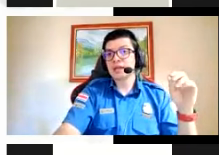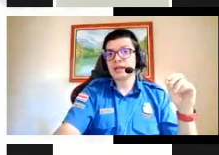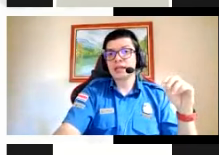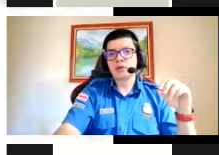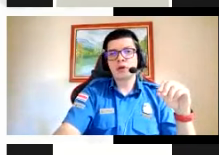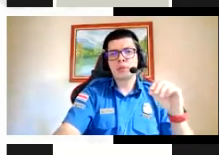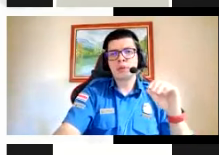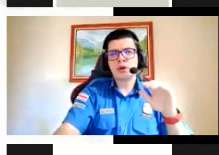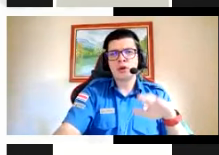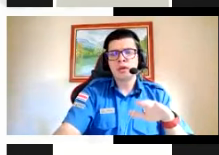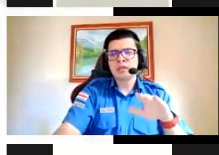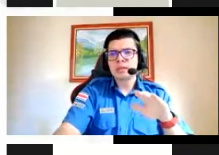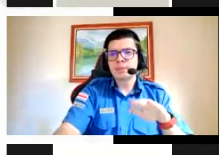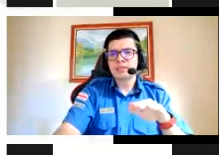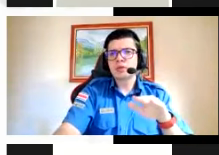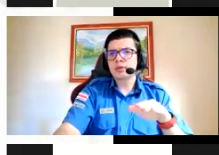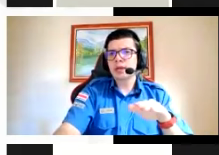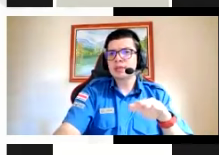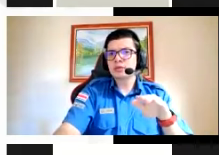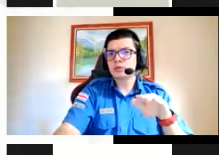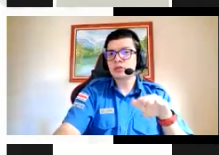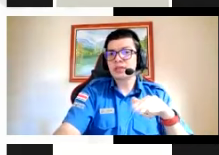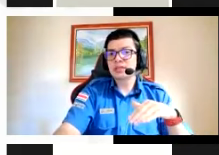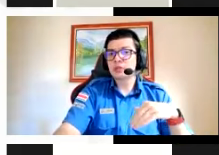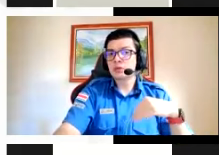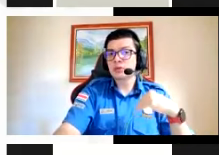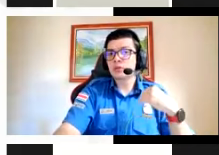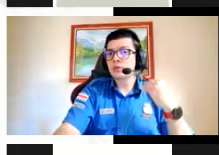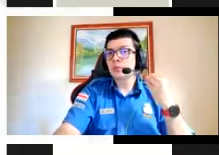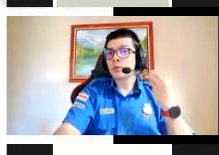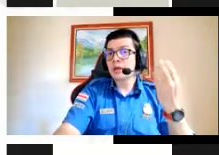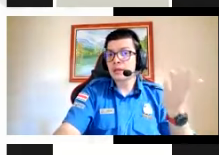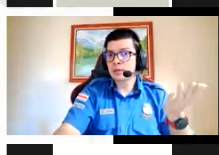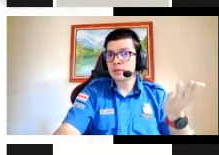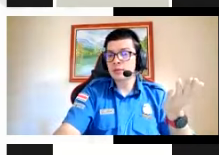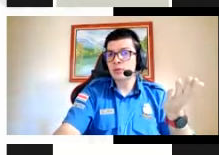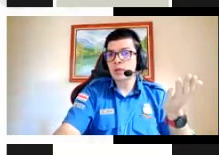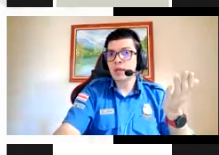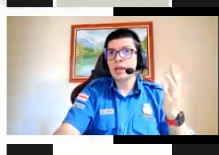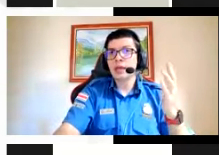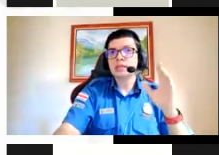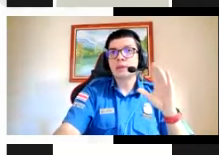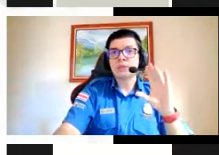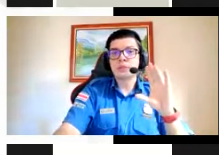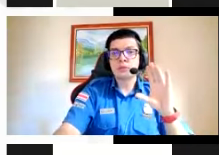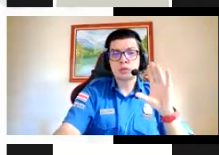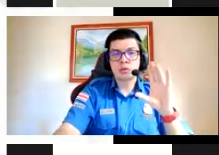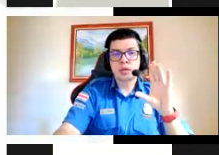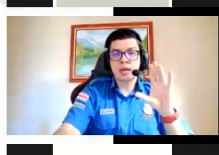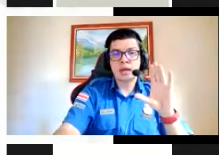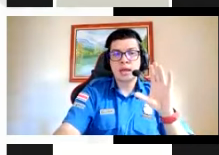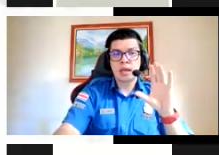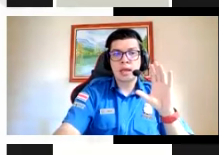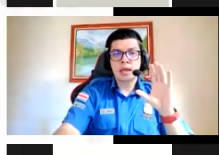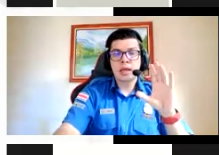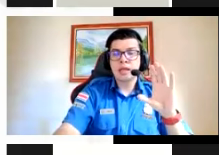acerca del gas licuado de petróleo, se empieza a encontrar estas condiciones que son muerte. ¿Okay? Ya empezamos a